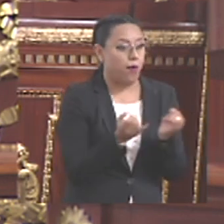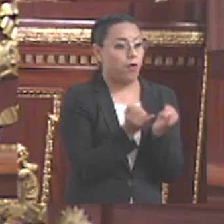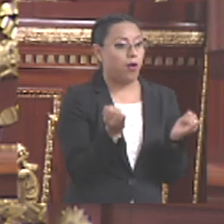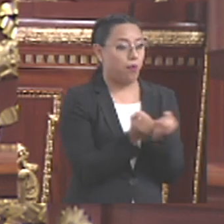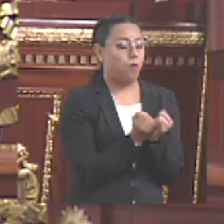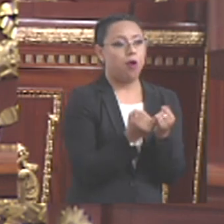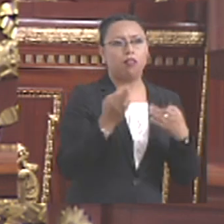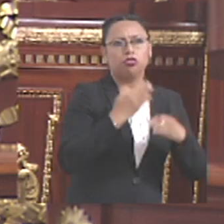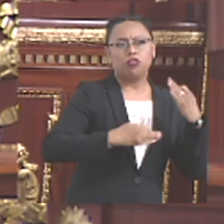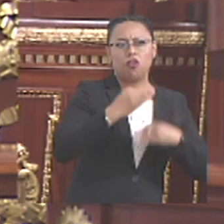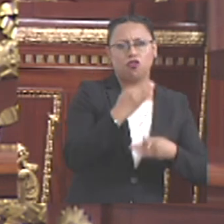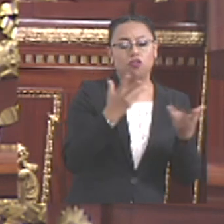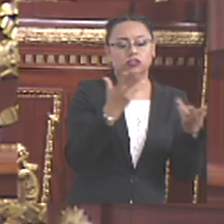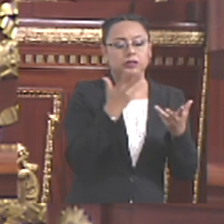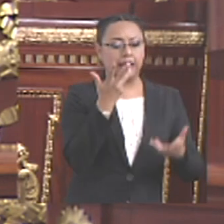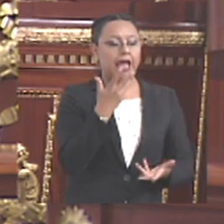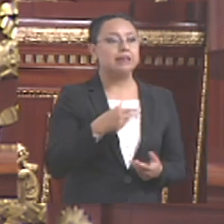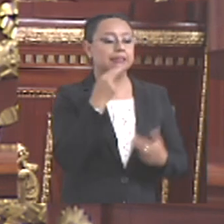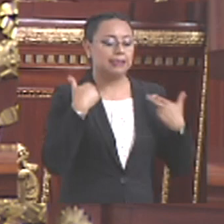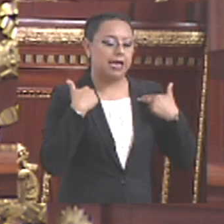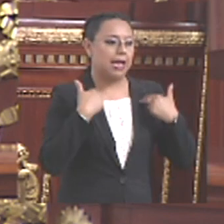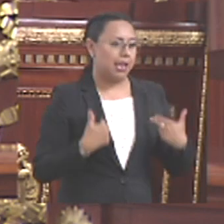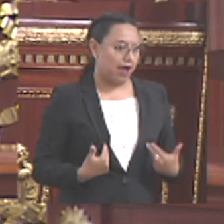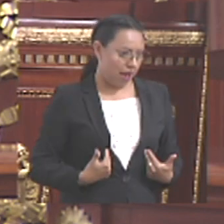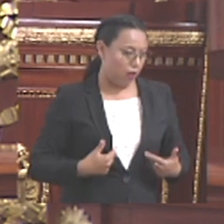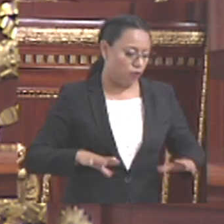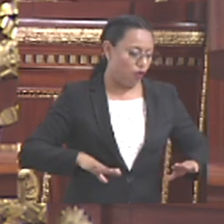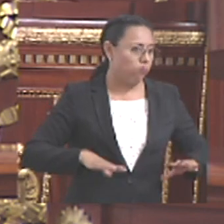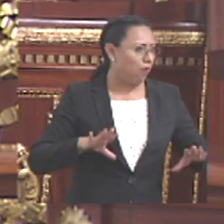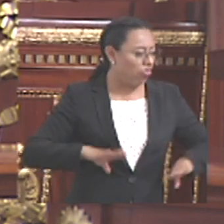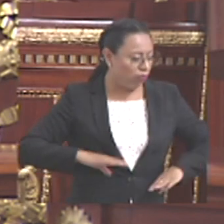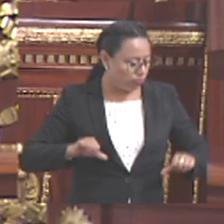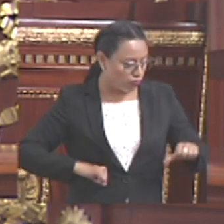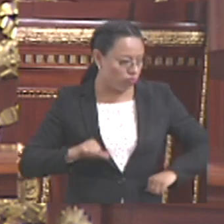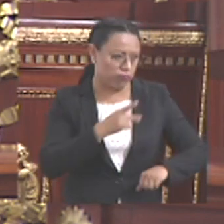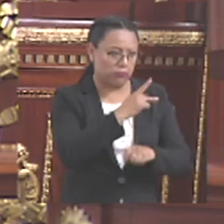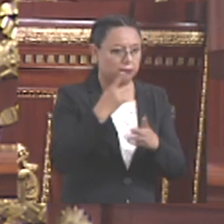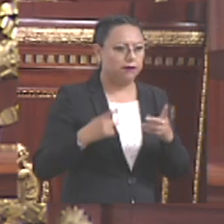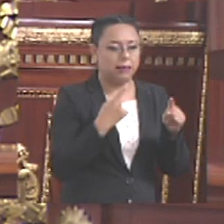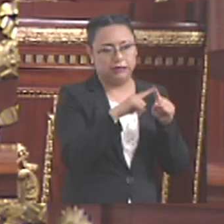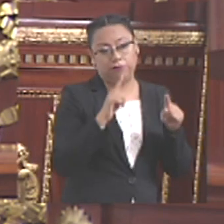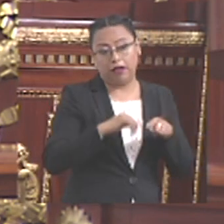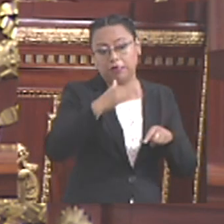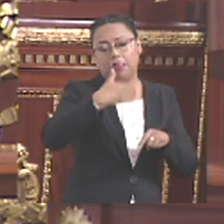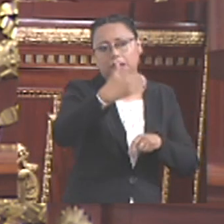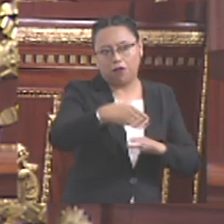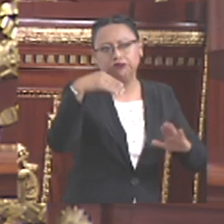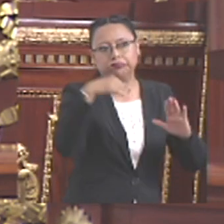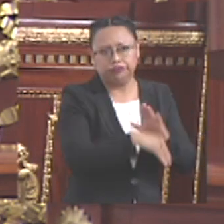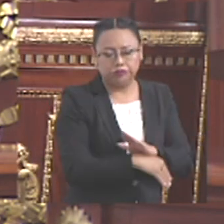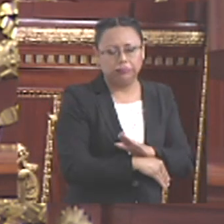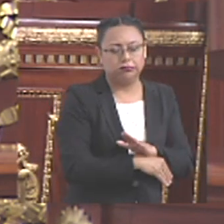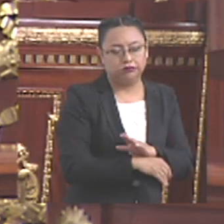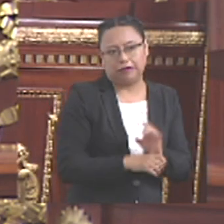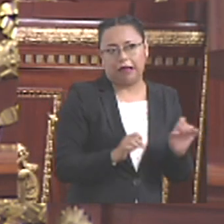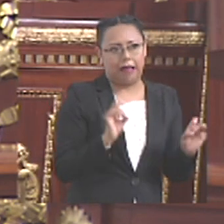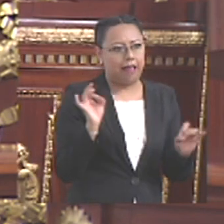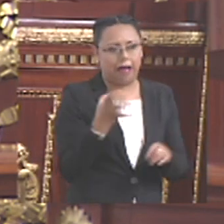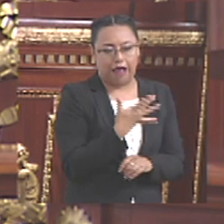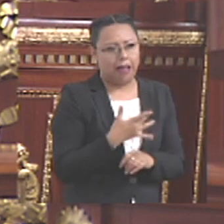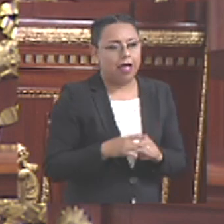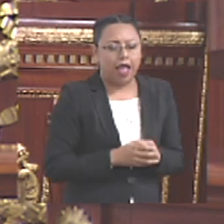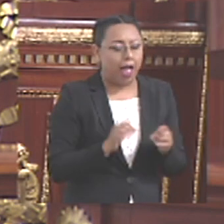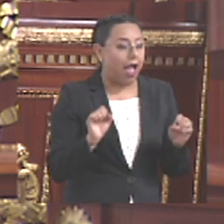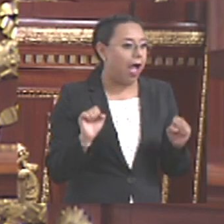por la actividad humana y que pueden ocasionar un desastre. Aprovecho esta tribuna para enviar el reconocimiento a